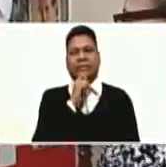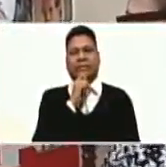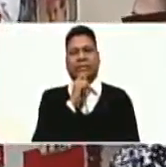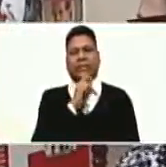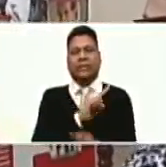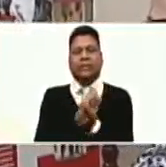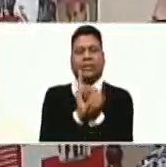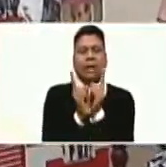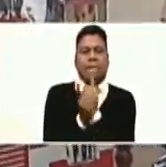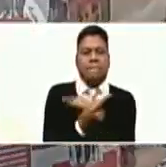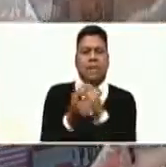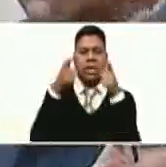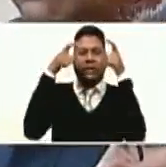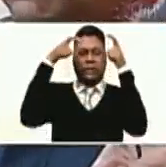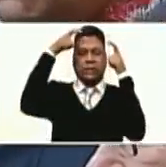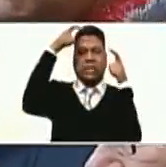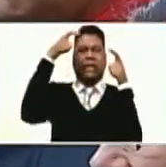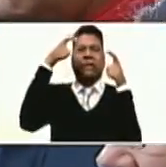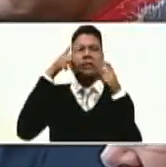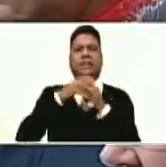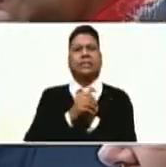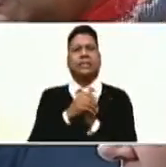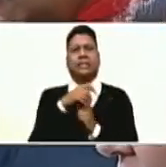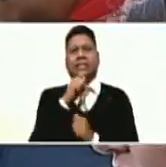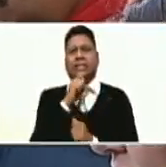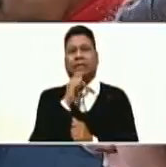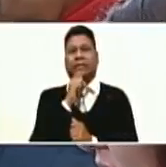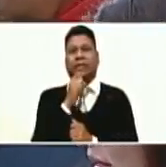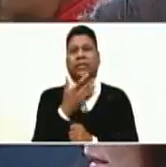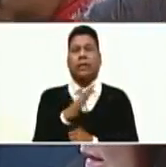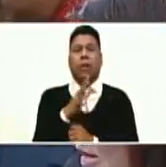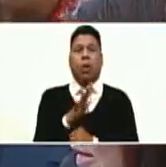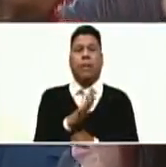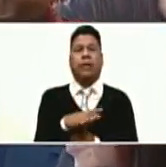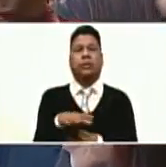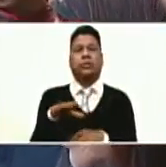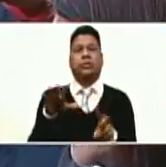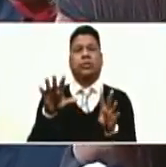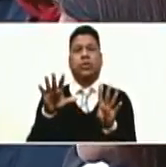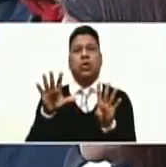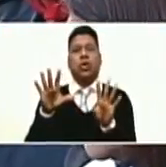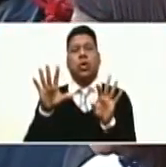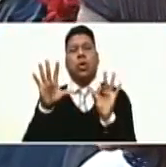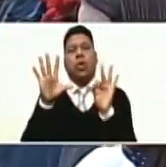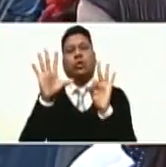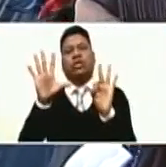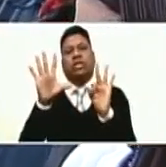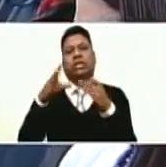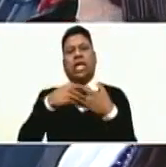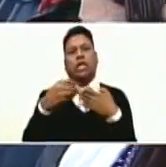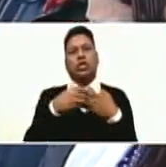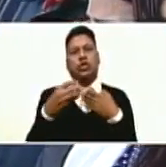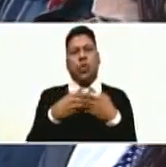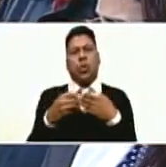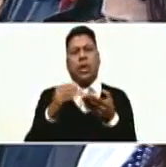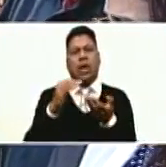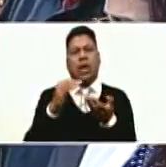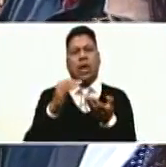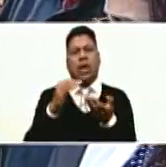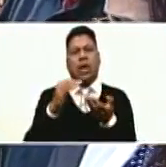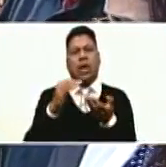Chávez, hacer frente a un derrumbe de más de $80 en el barril de petróleo, hacer frente a una embestida que se puso de manifiesto en